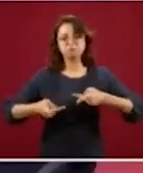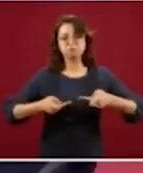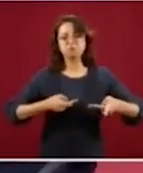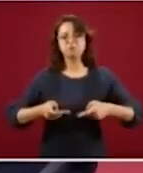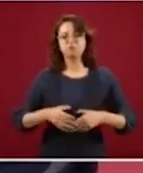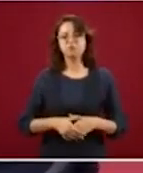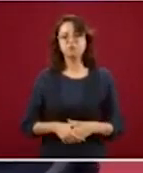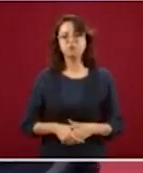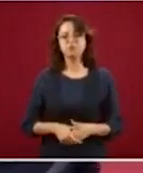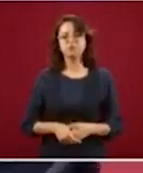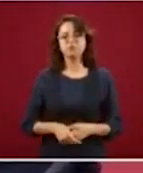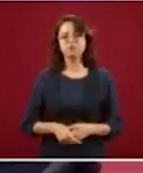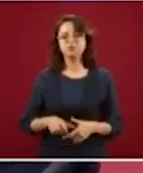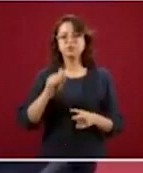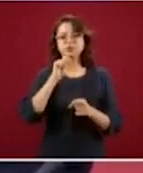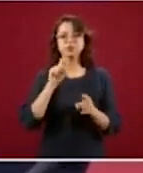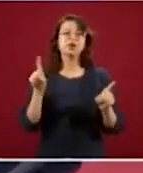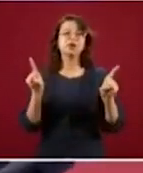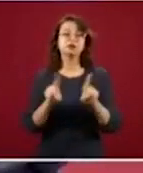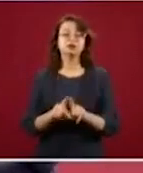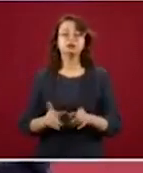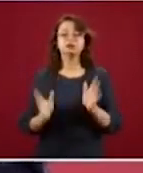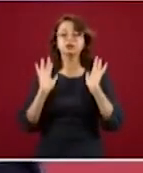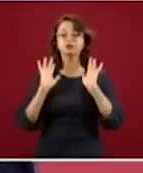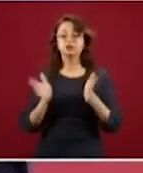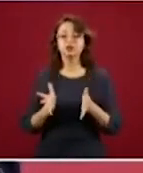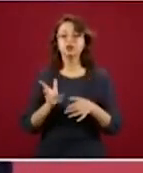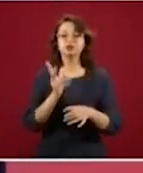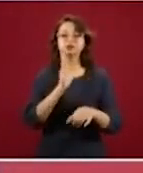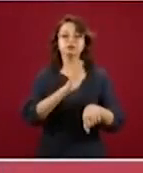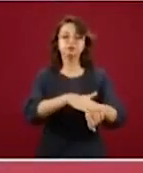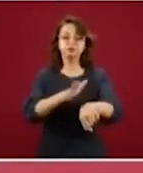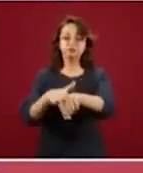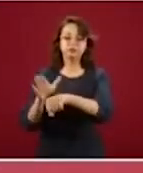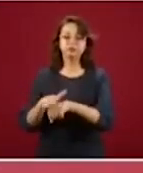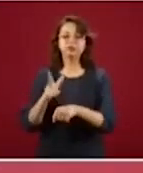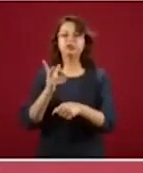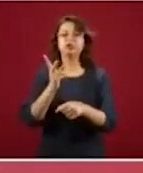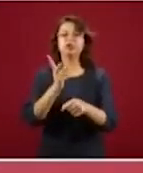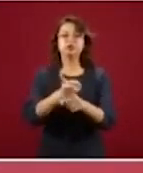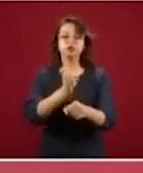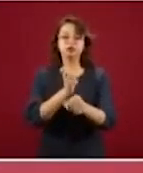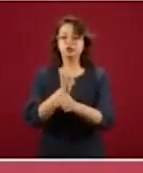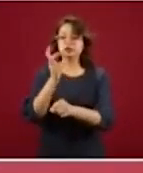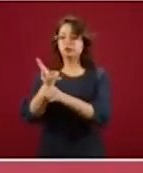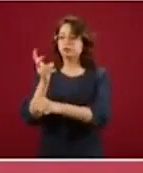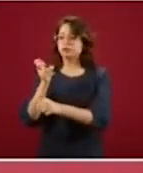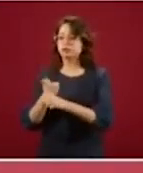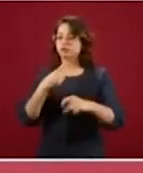ya tenemos una convocatoria para empresarios